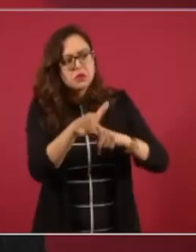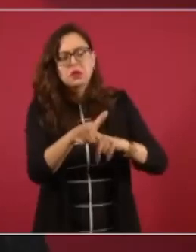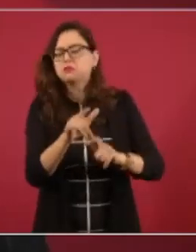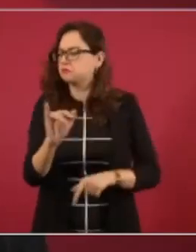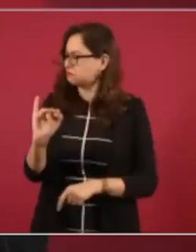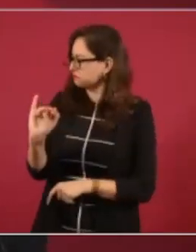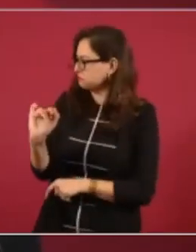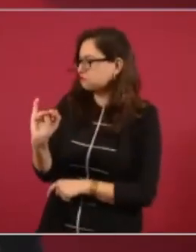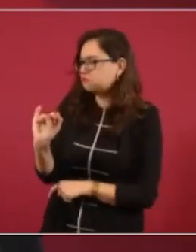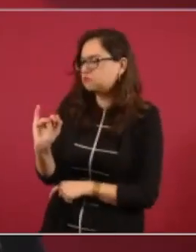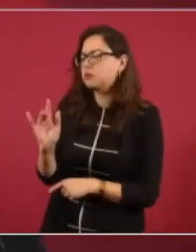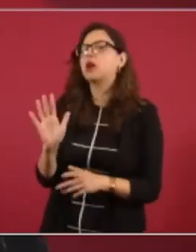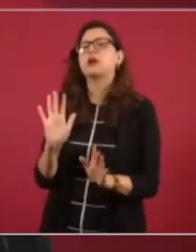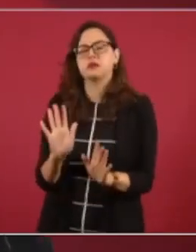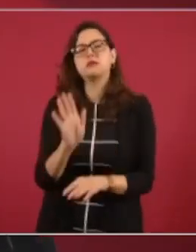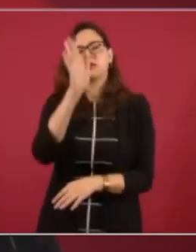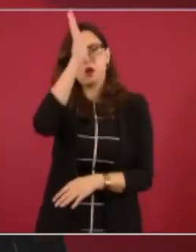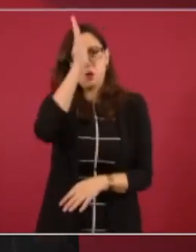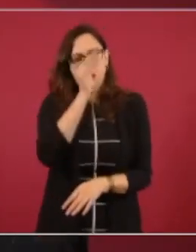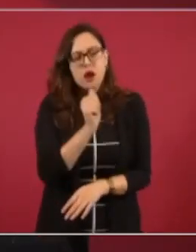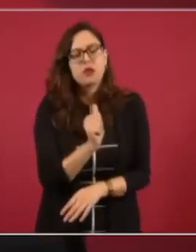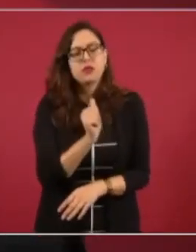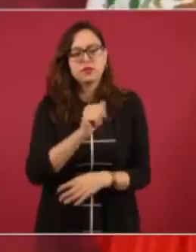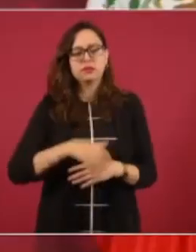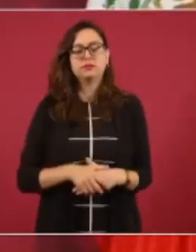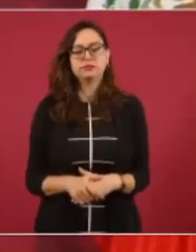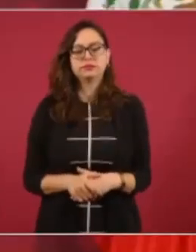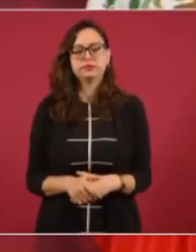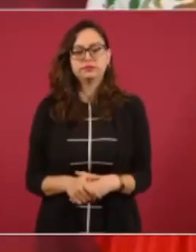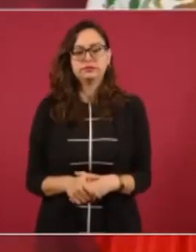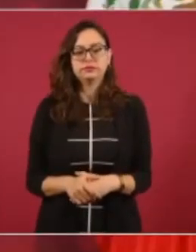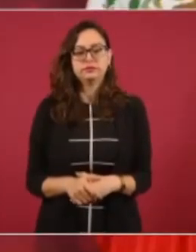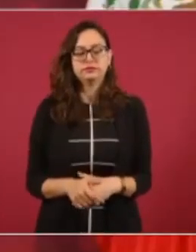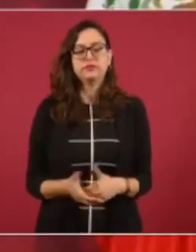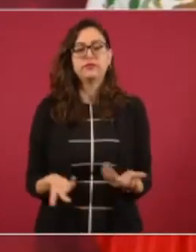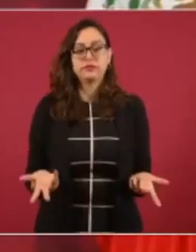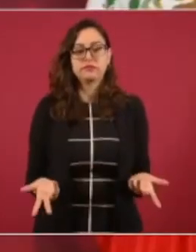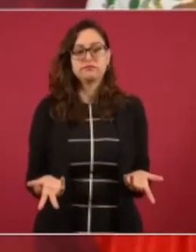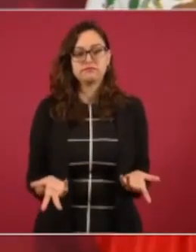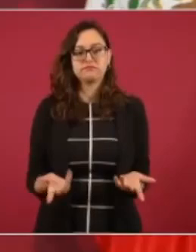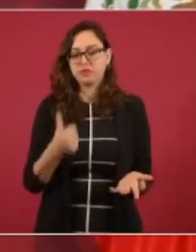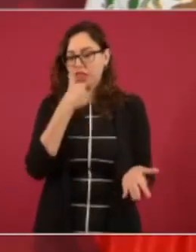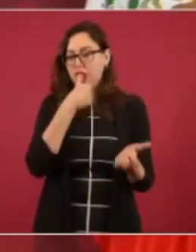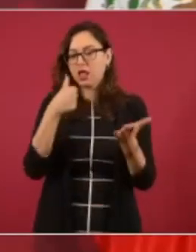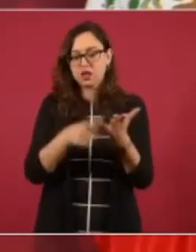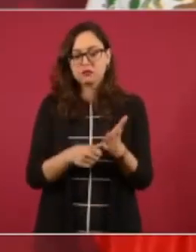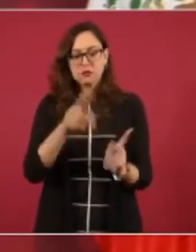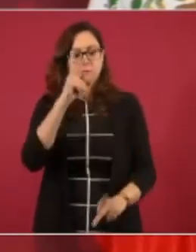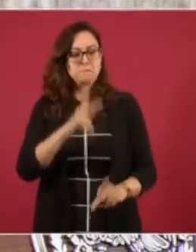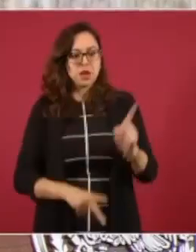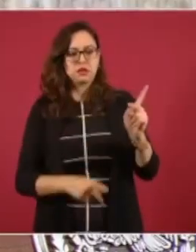Les explicaba, pues, les di a conocer un pedazo de la carta.